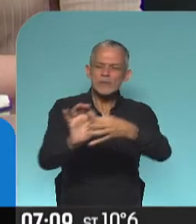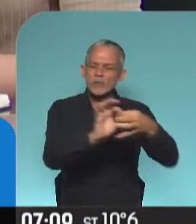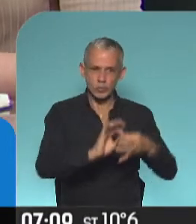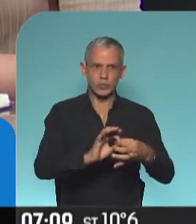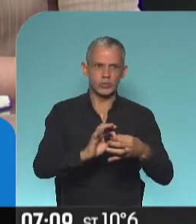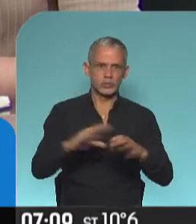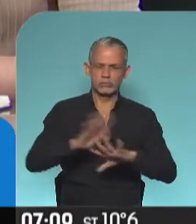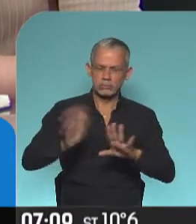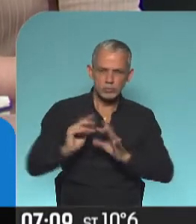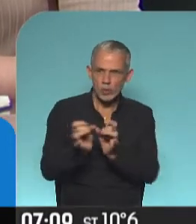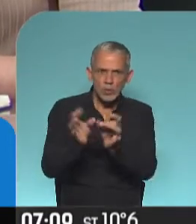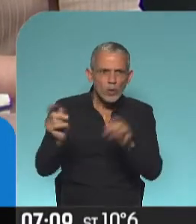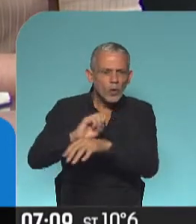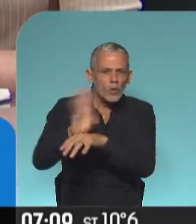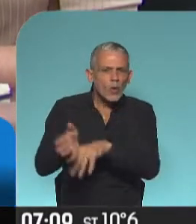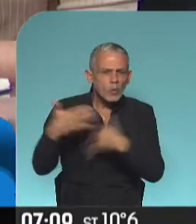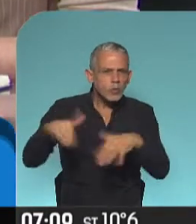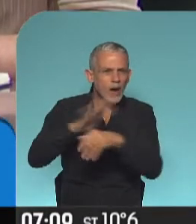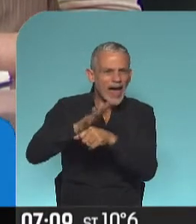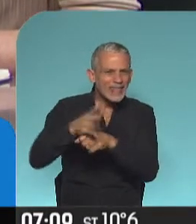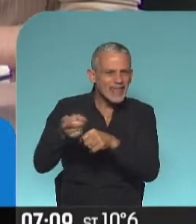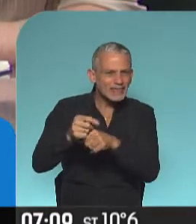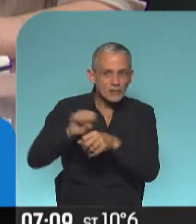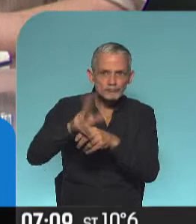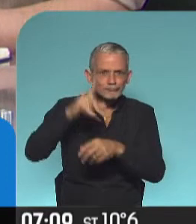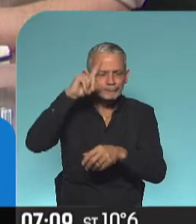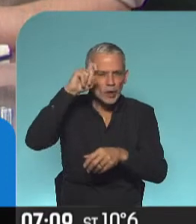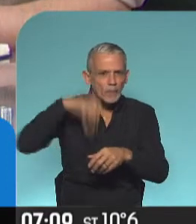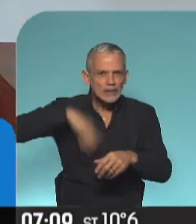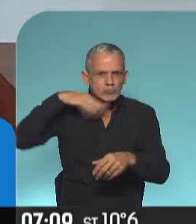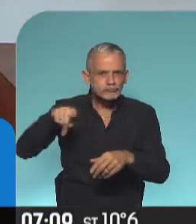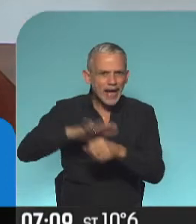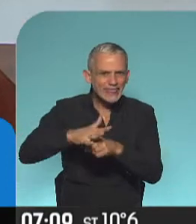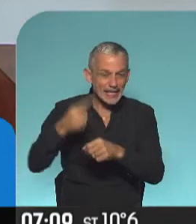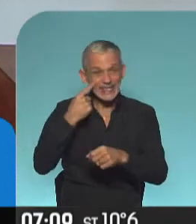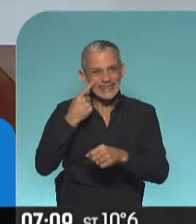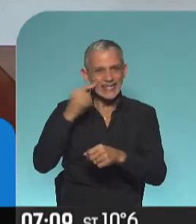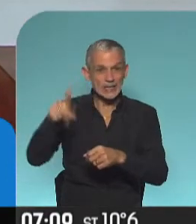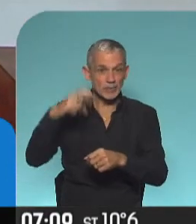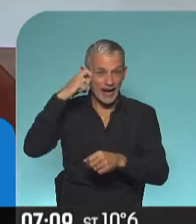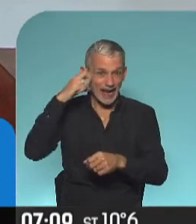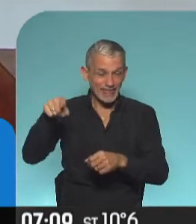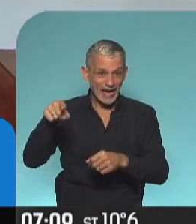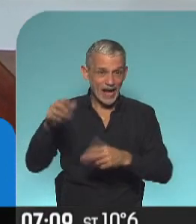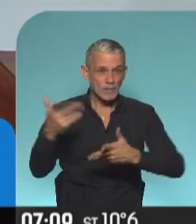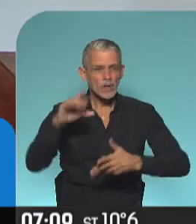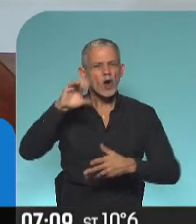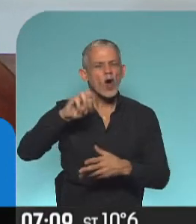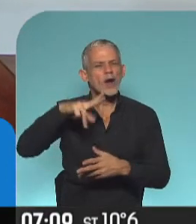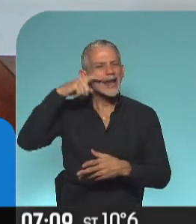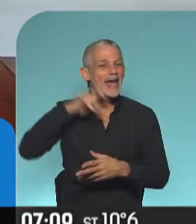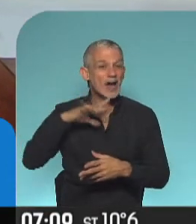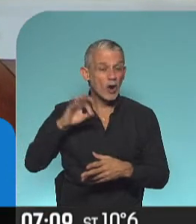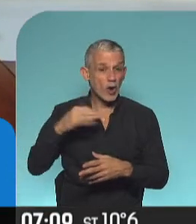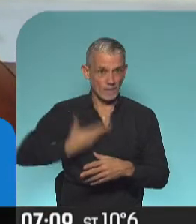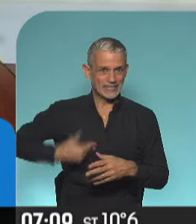además un pico de contagios y de internaciones con el sistema de sanitario complicado también. El intendente de Tandil es radical, ¿no? Porque salió Alfredo Cornejo, el presidente de la